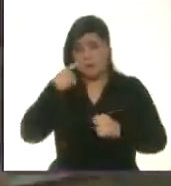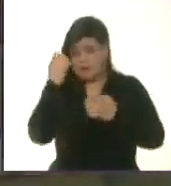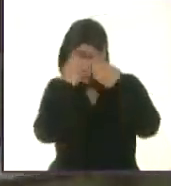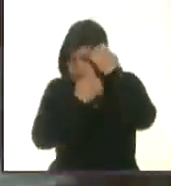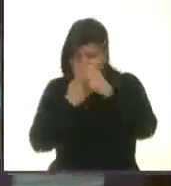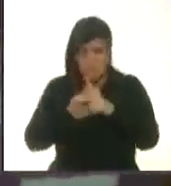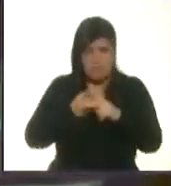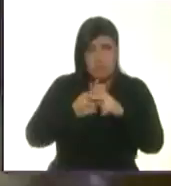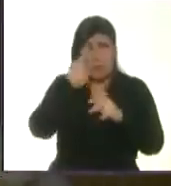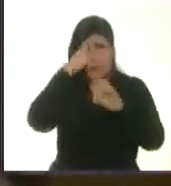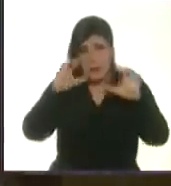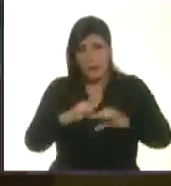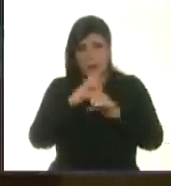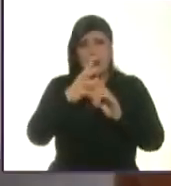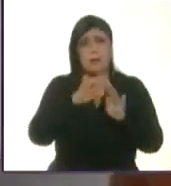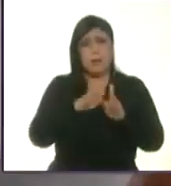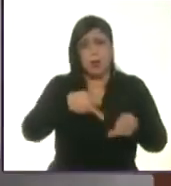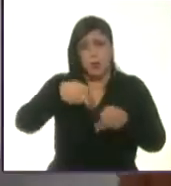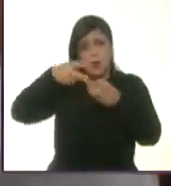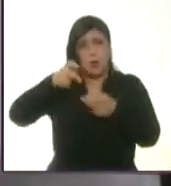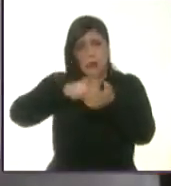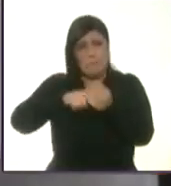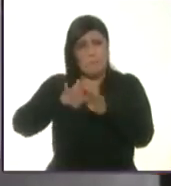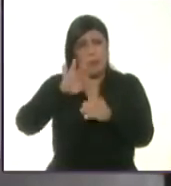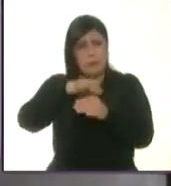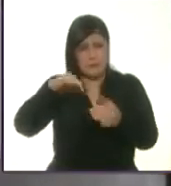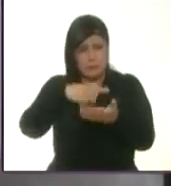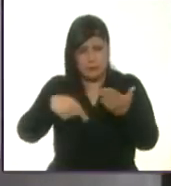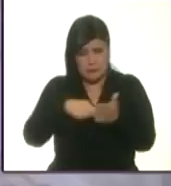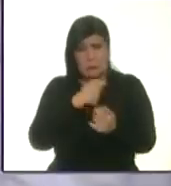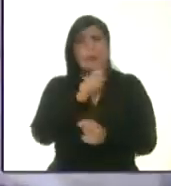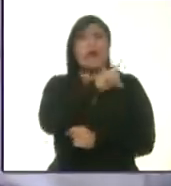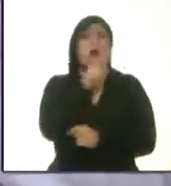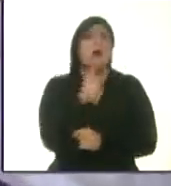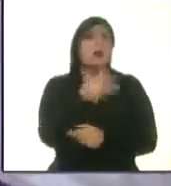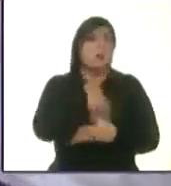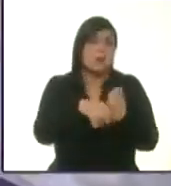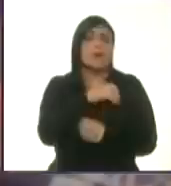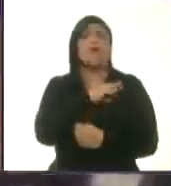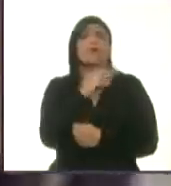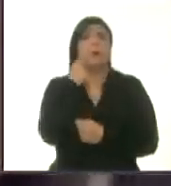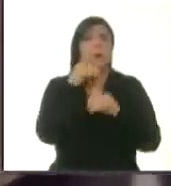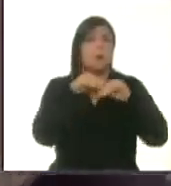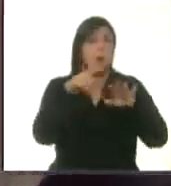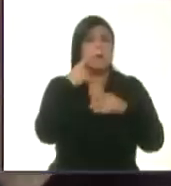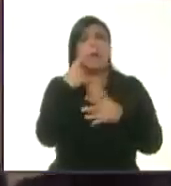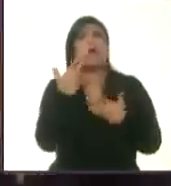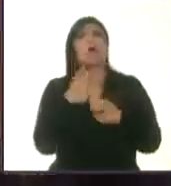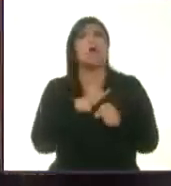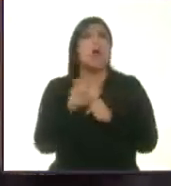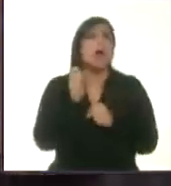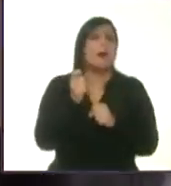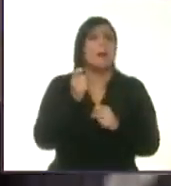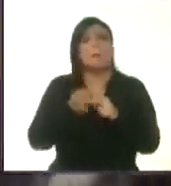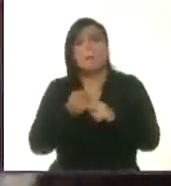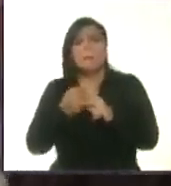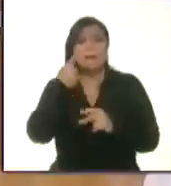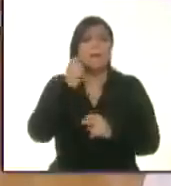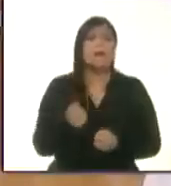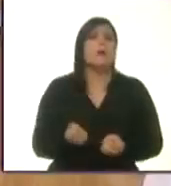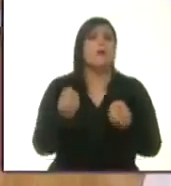de sufragios con esos datos se aplicarán los mecanismos para conocer tendencias de la votación